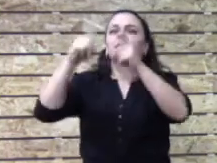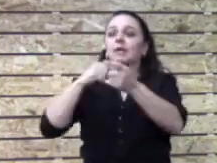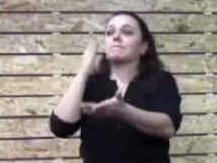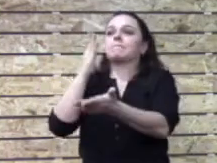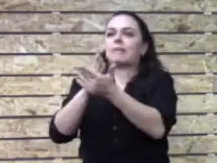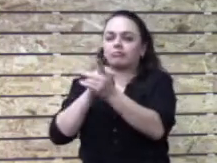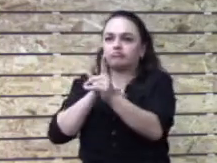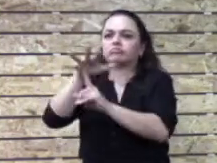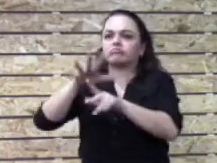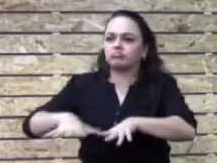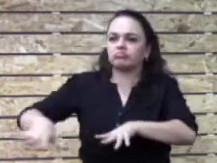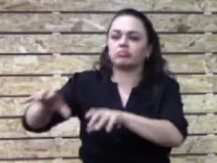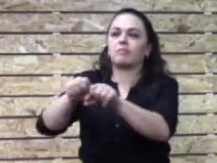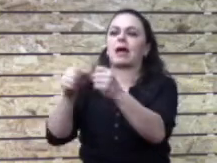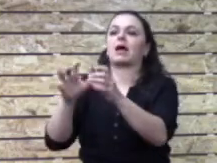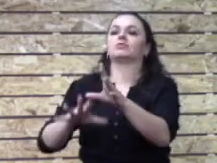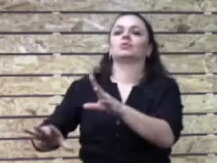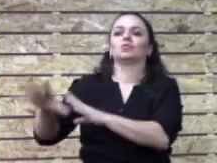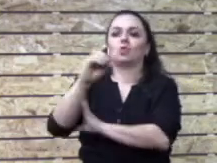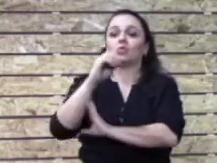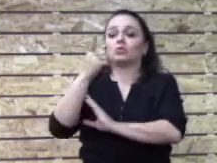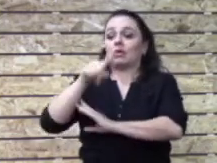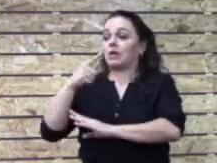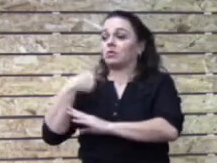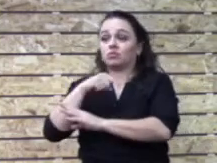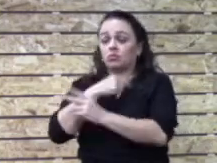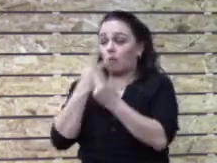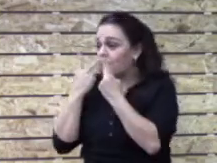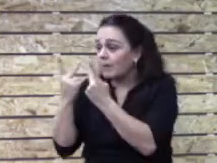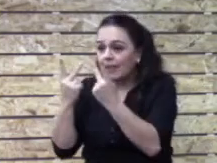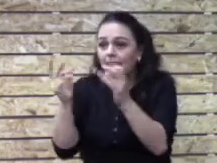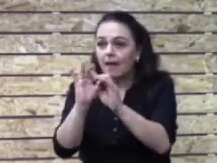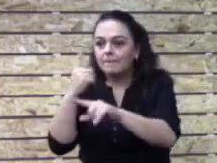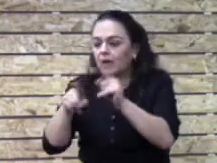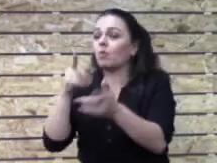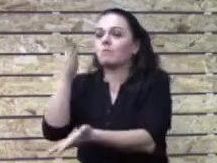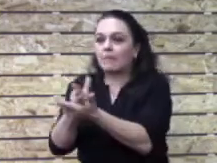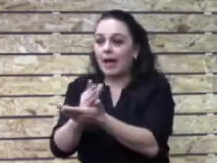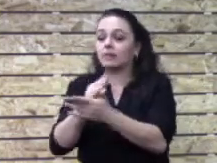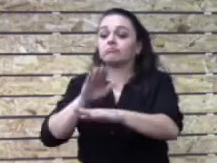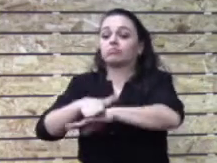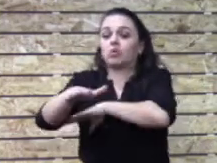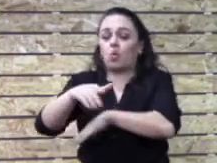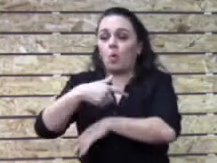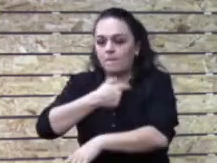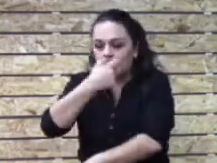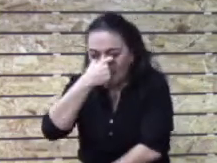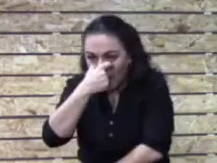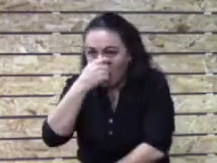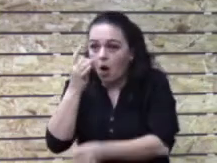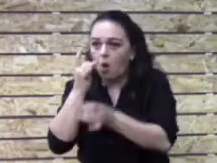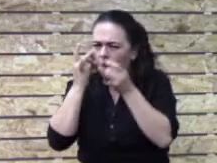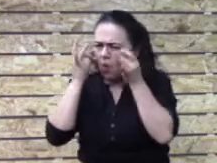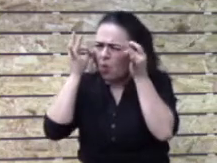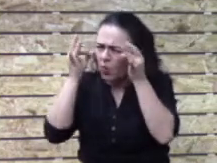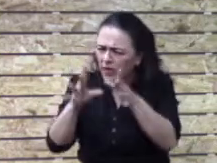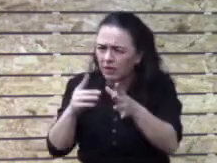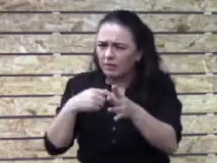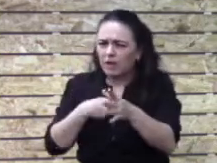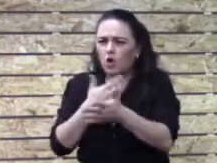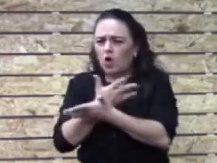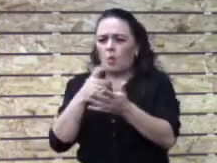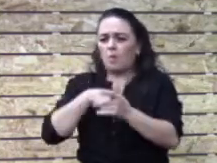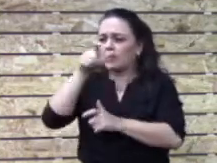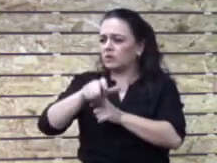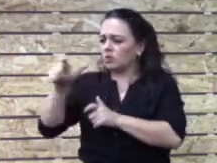nos afecta a todos, tiene consecuencias letales, más de lo que nos imaginamos, se transmite de unos